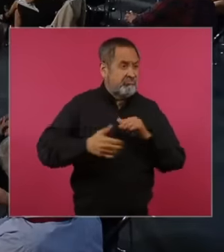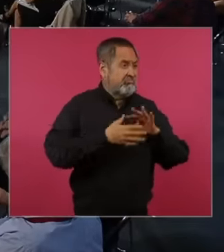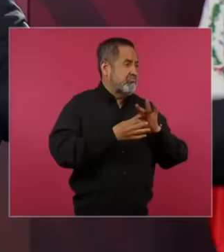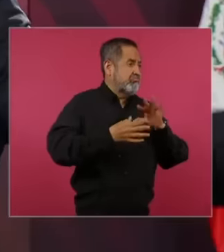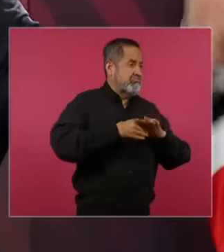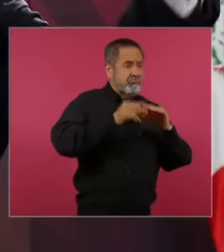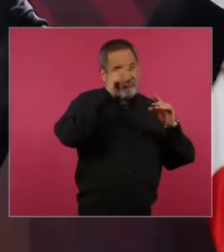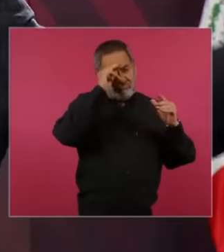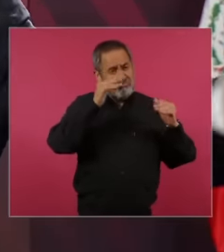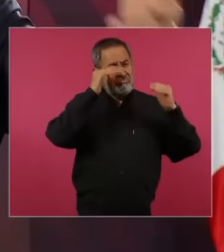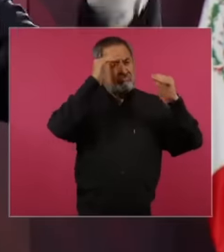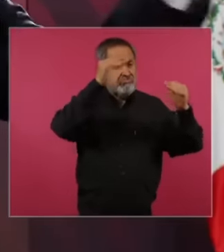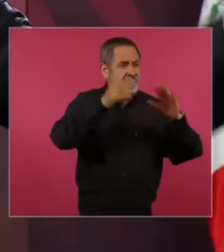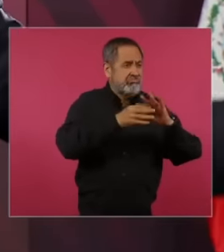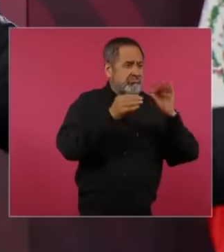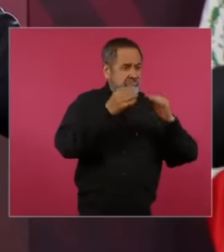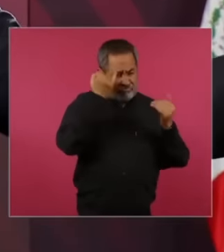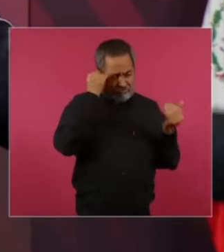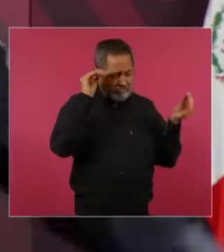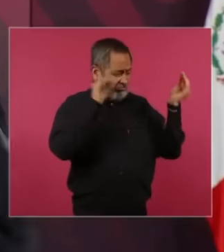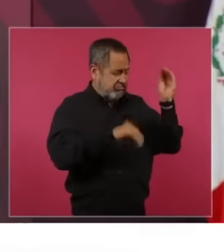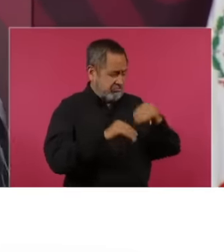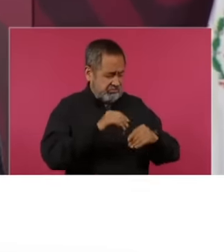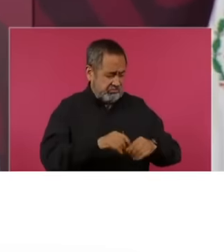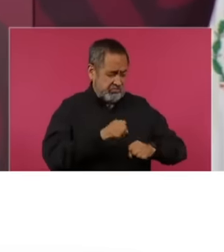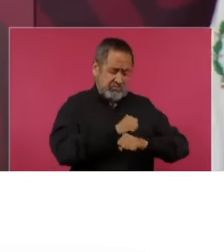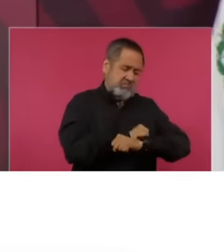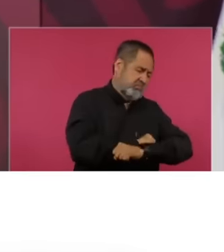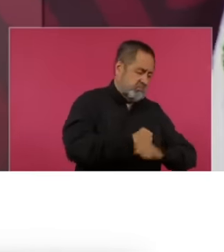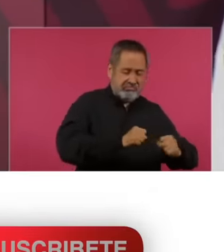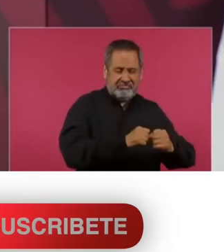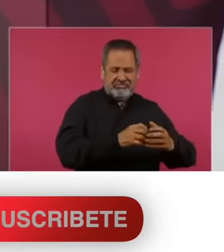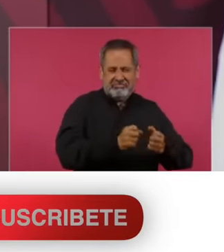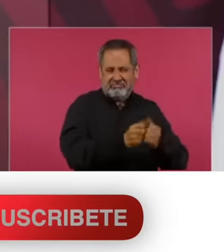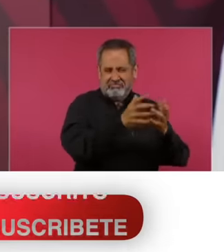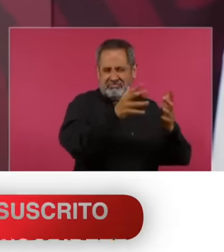para crear la bomba atómica.